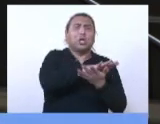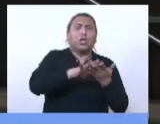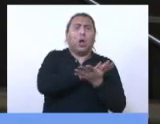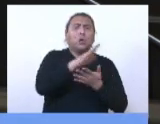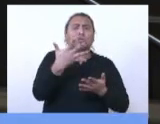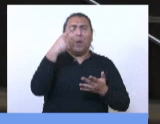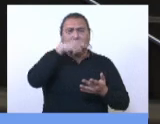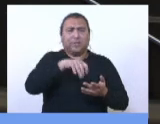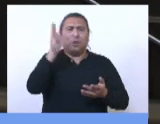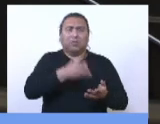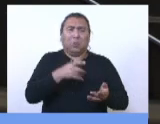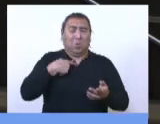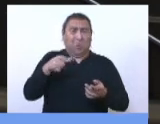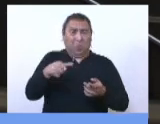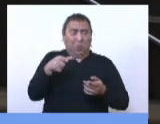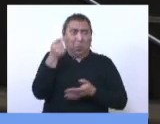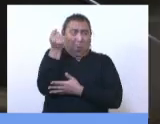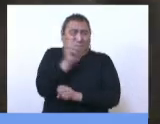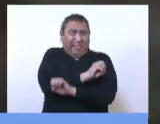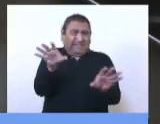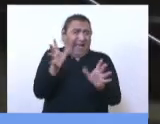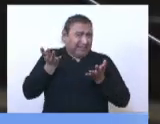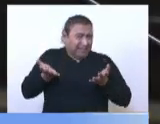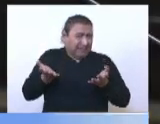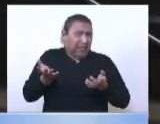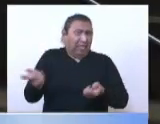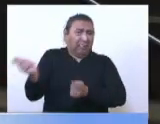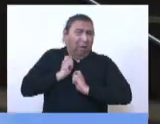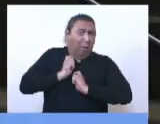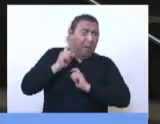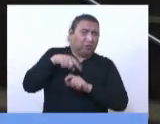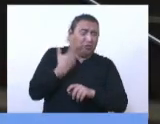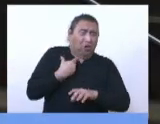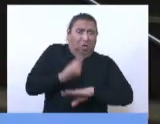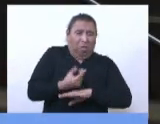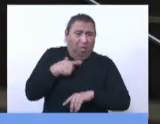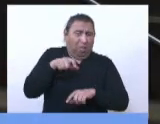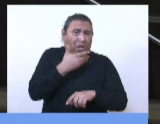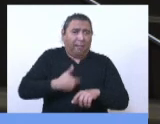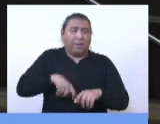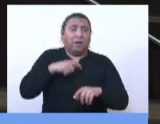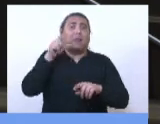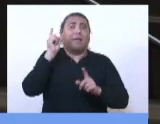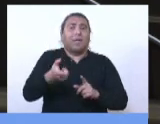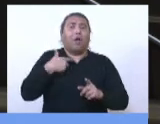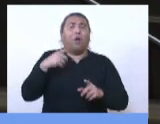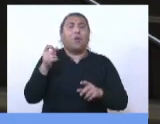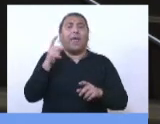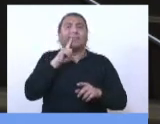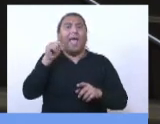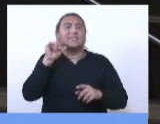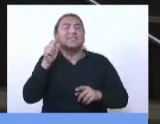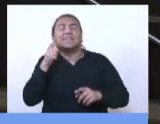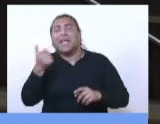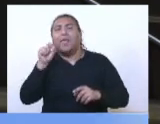desastre económico no entrega con esa inflación y con tasas en el banco central del 84% así no entregan la